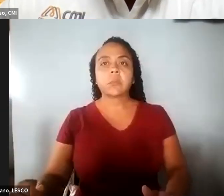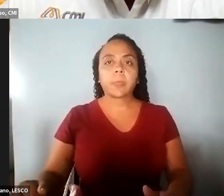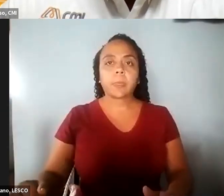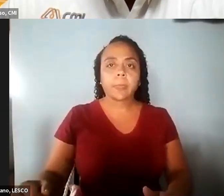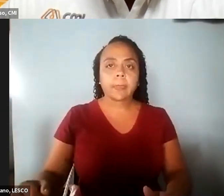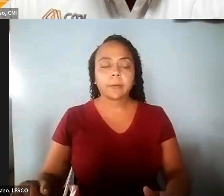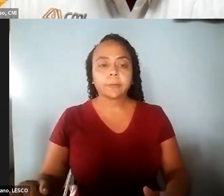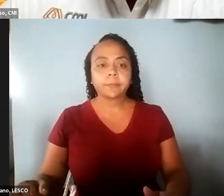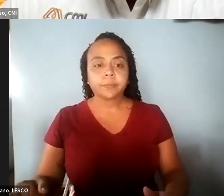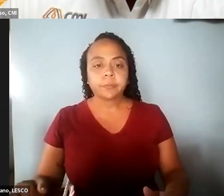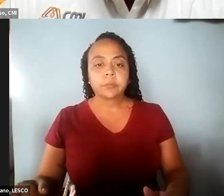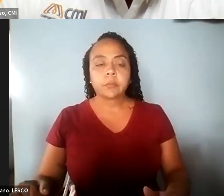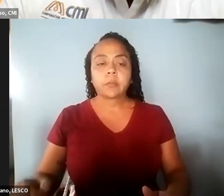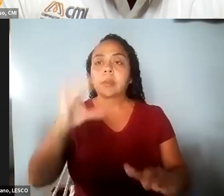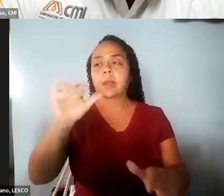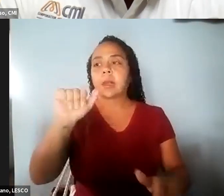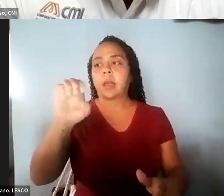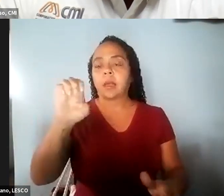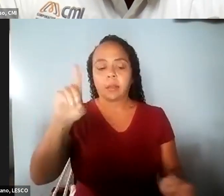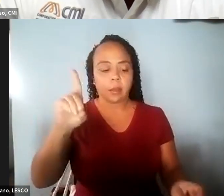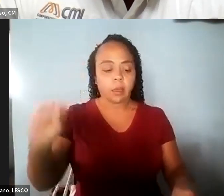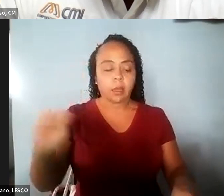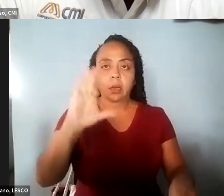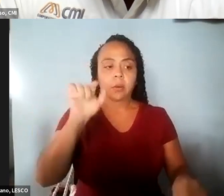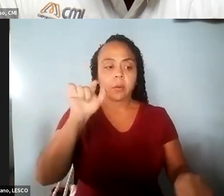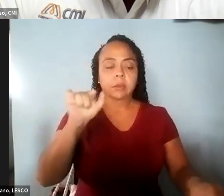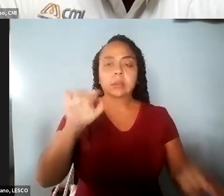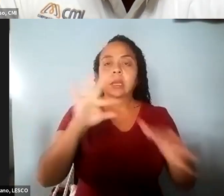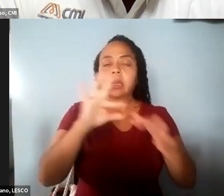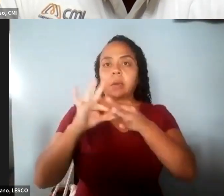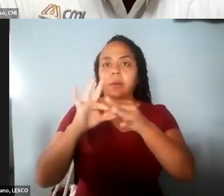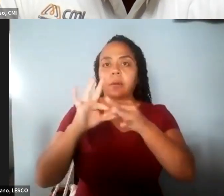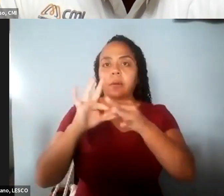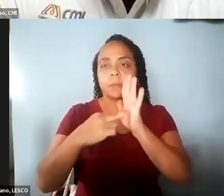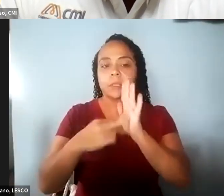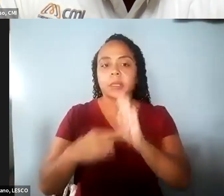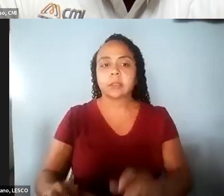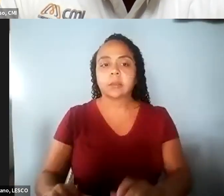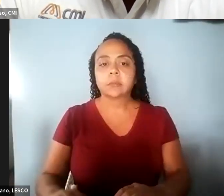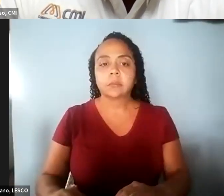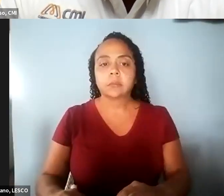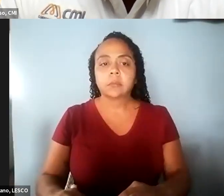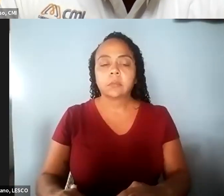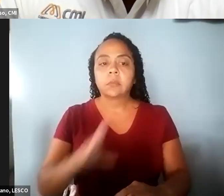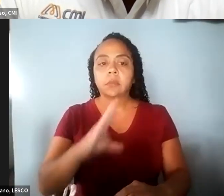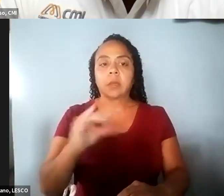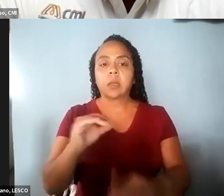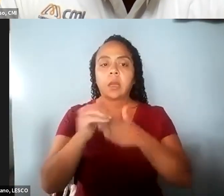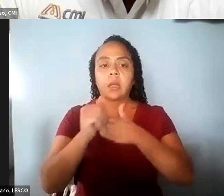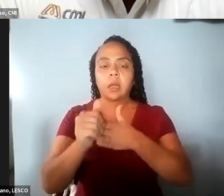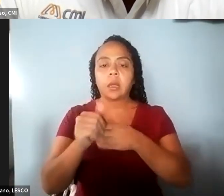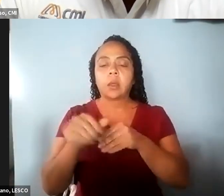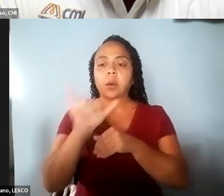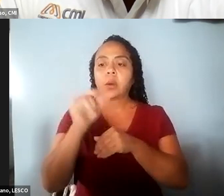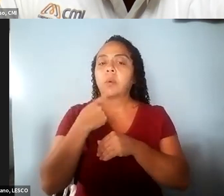y valle de por supuesto es es la red que representará es y que ha liderado ahora es como lo